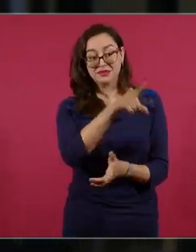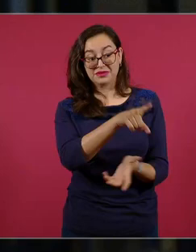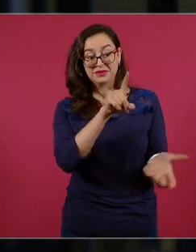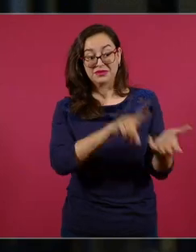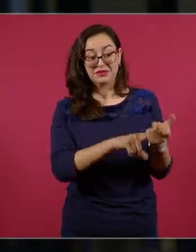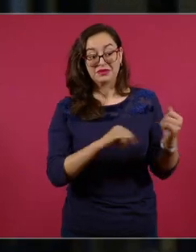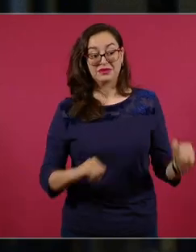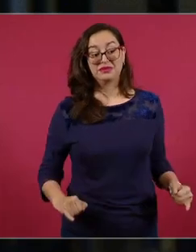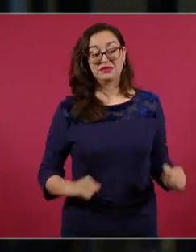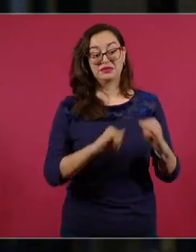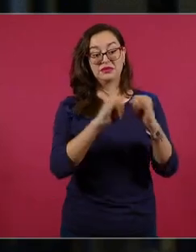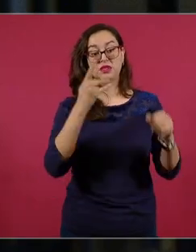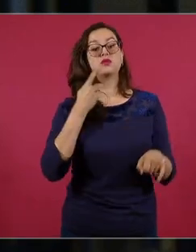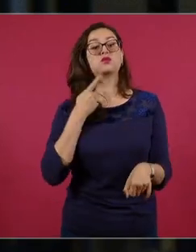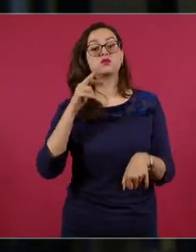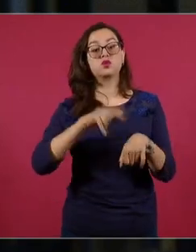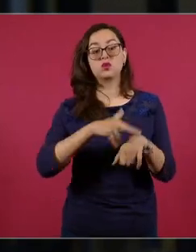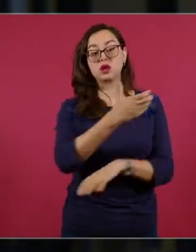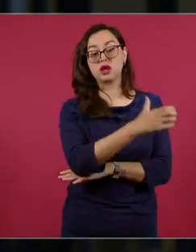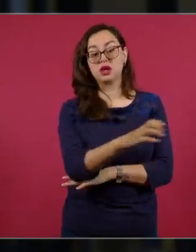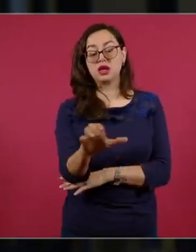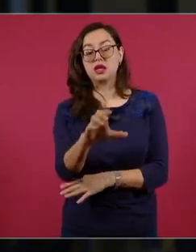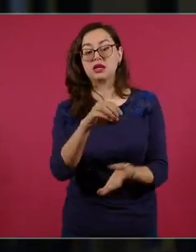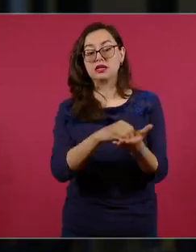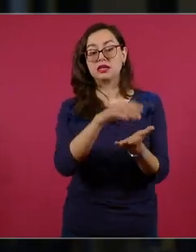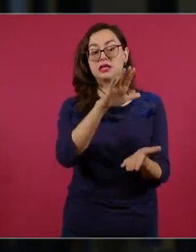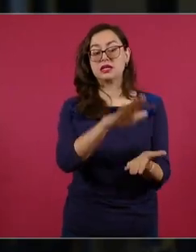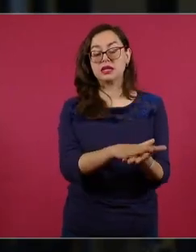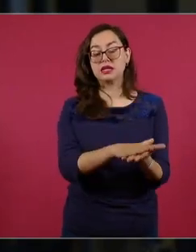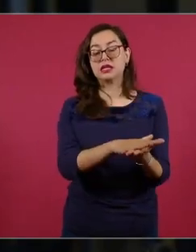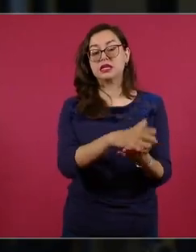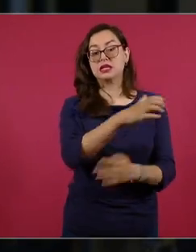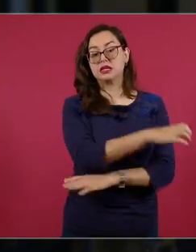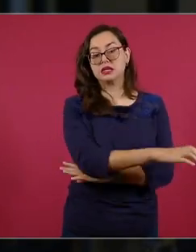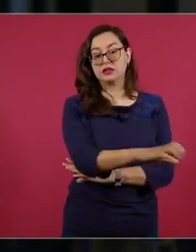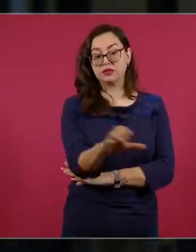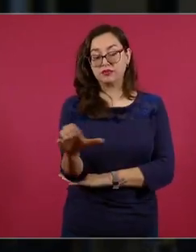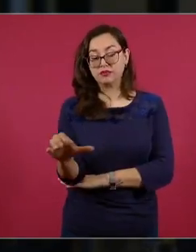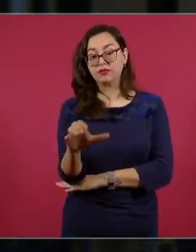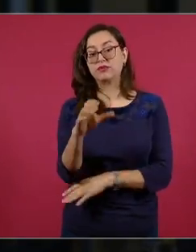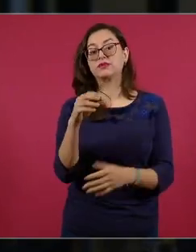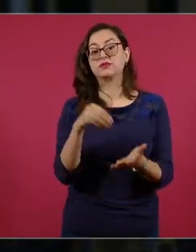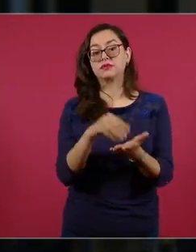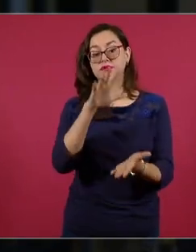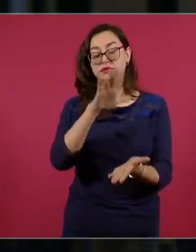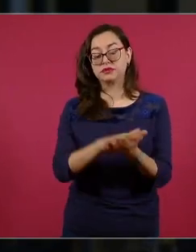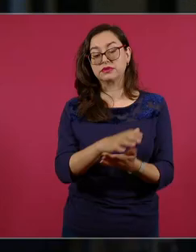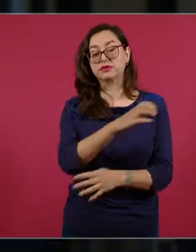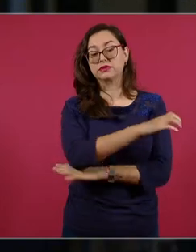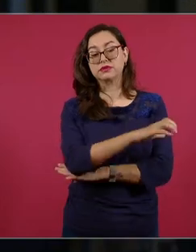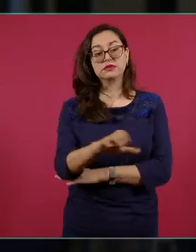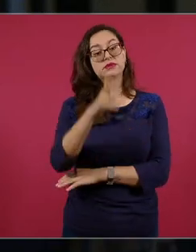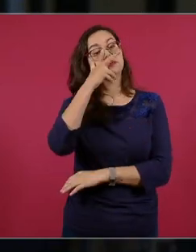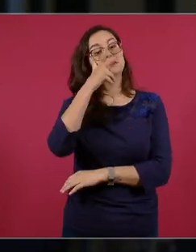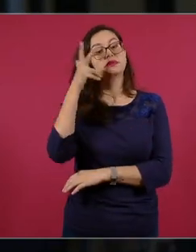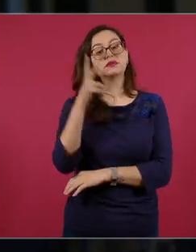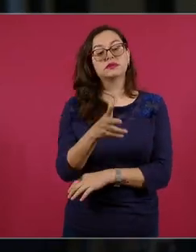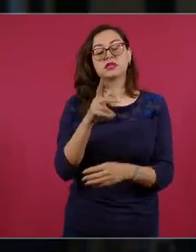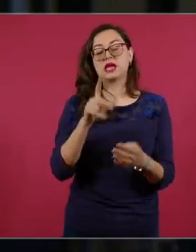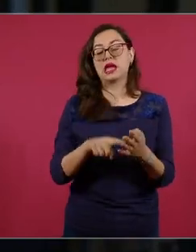la Procuraduría Agraria Federal, el Registro Agrario Nacional, Registro Agrario de Hidalgo, la SEDATU, el Tribunal